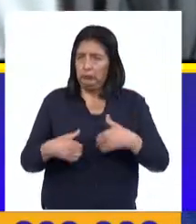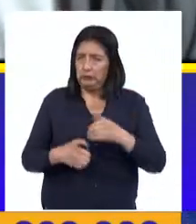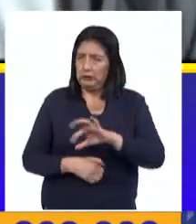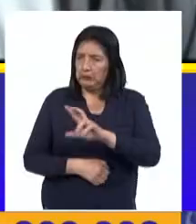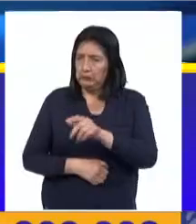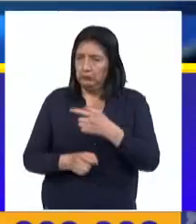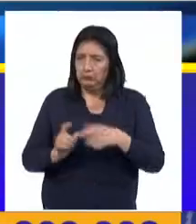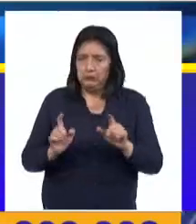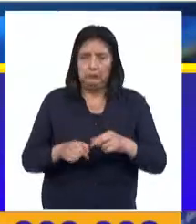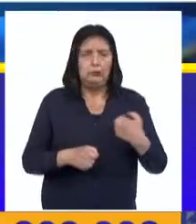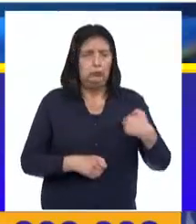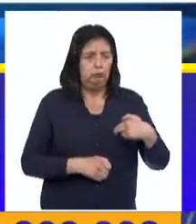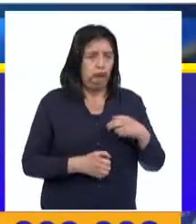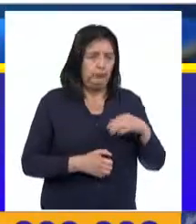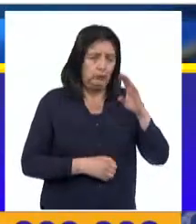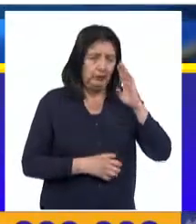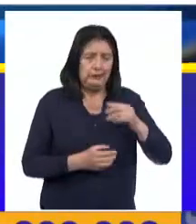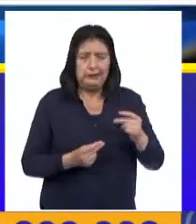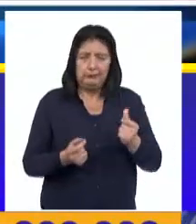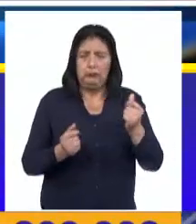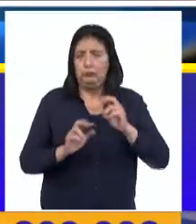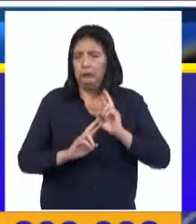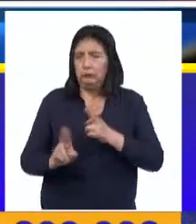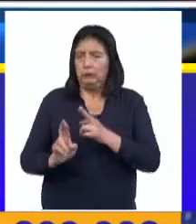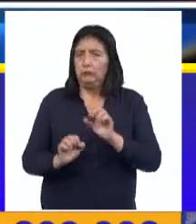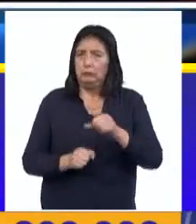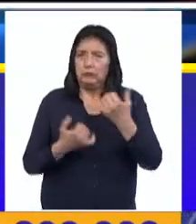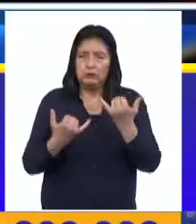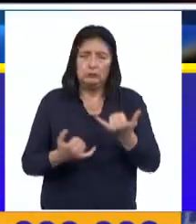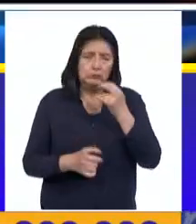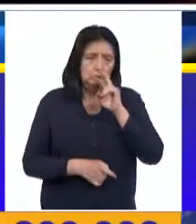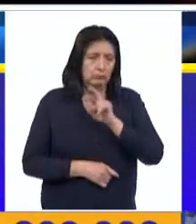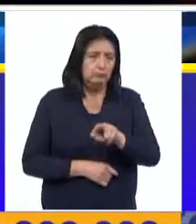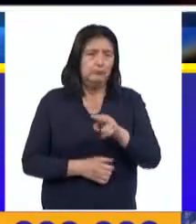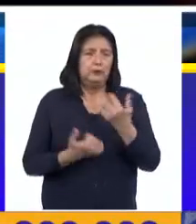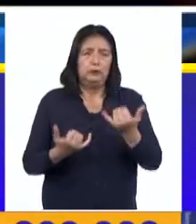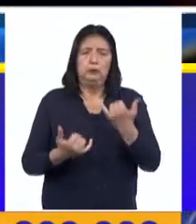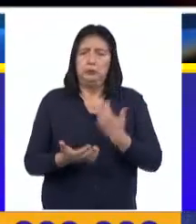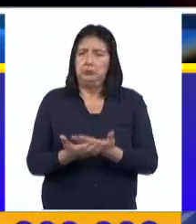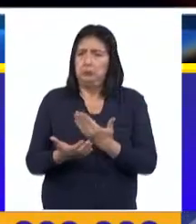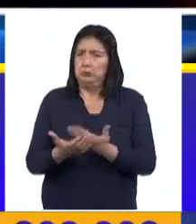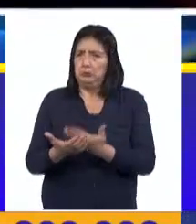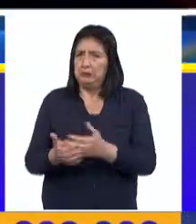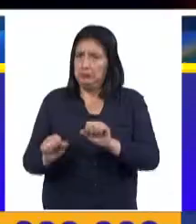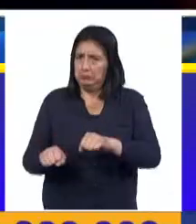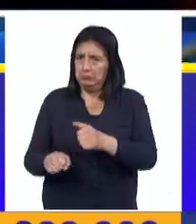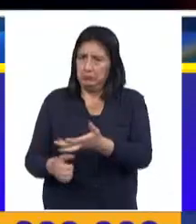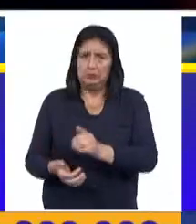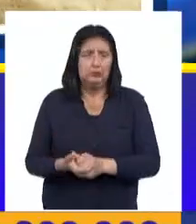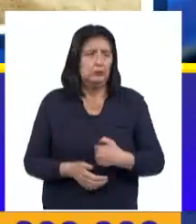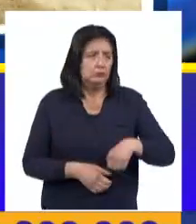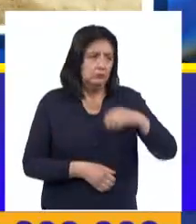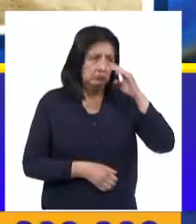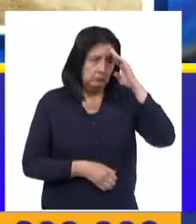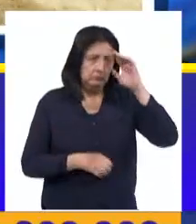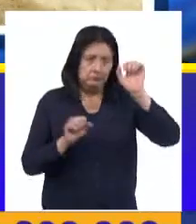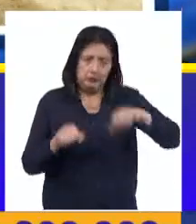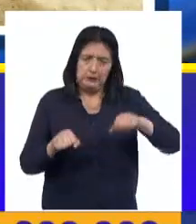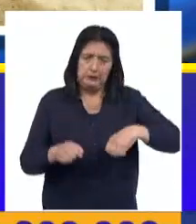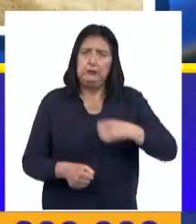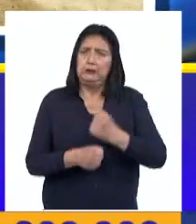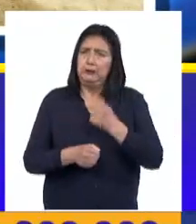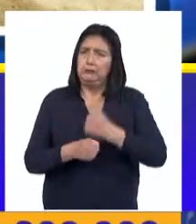de tener una capacidad de respuesta inmediata, y aquí lo estamos viendo. Estamos presentando hechos tangibles. La policía está